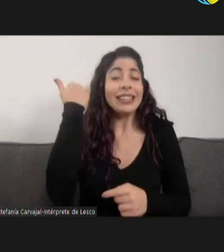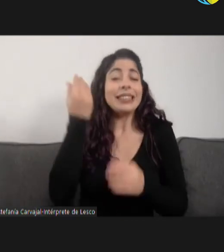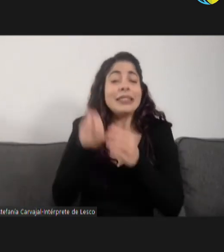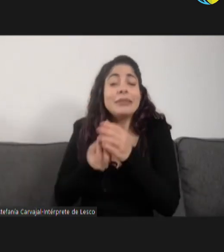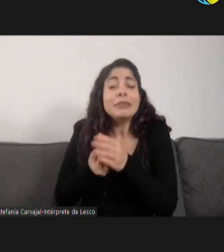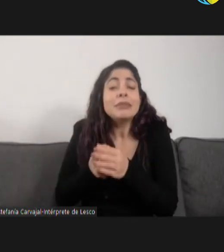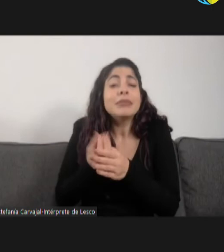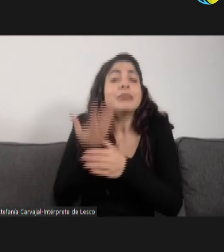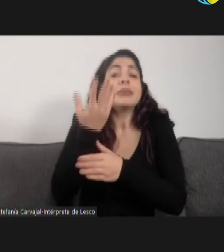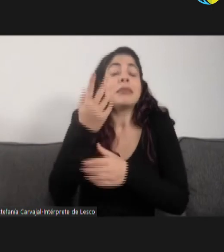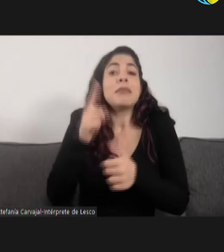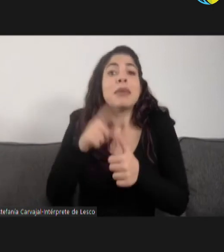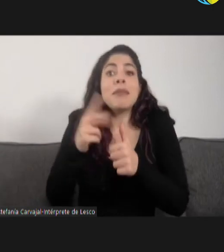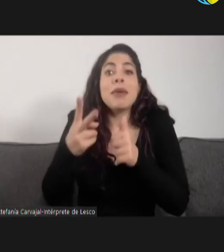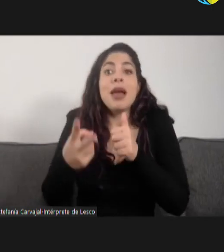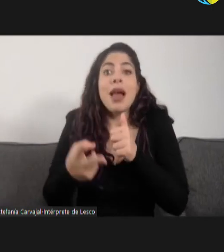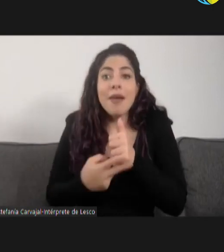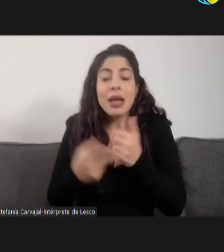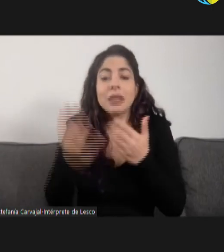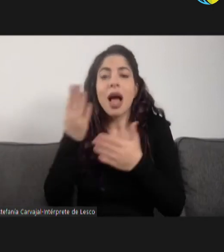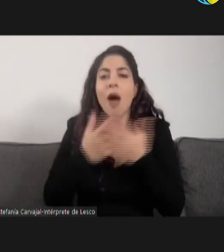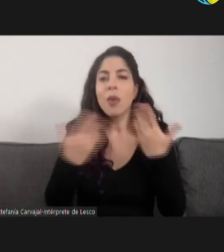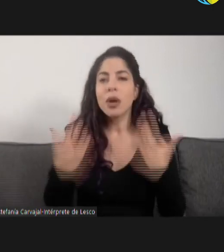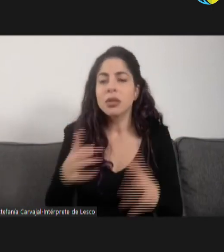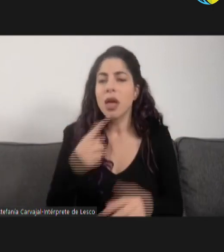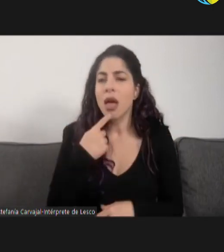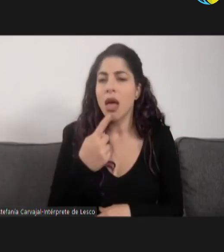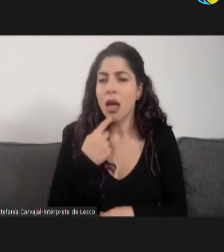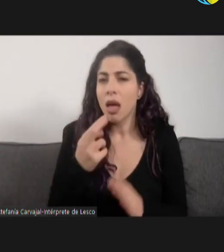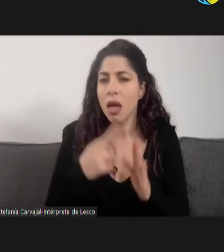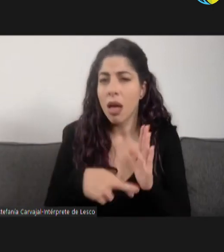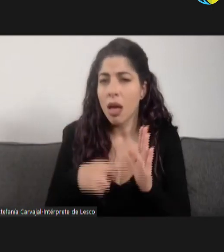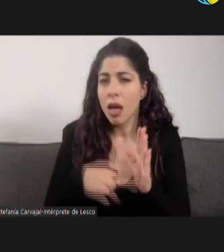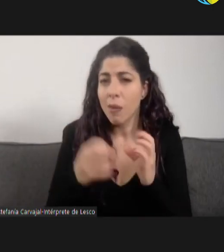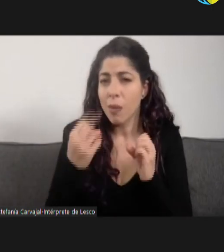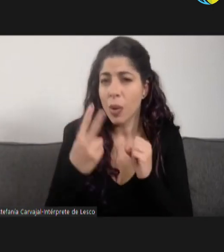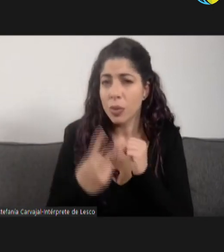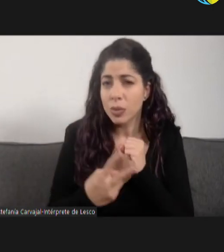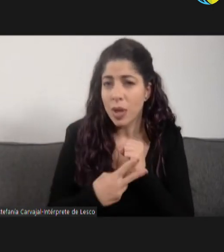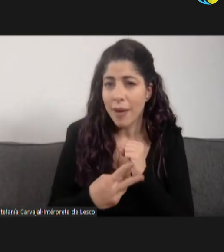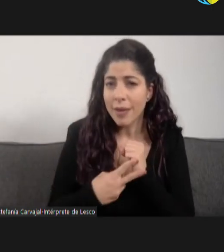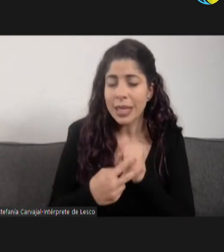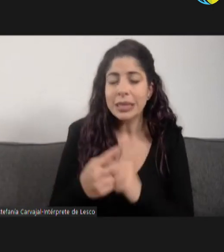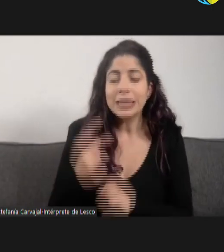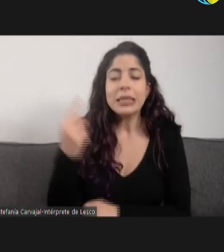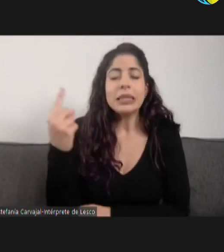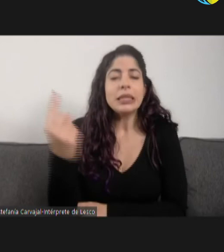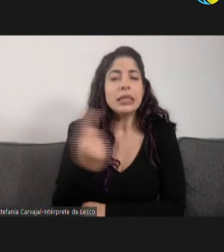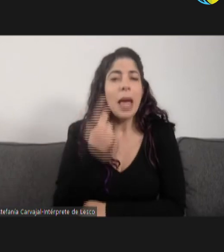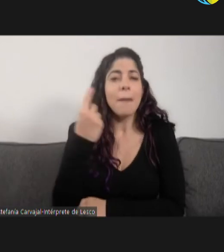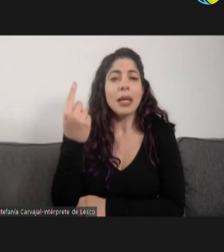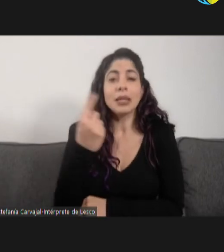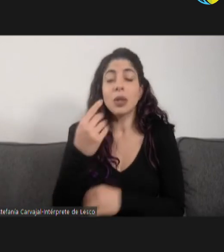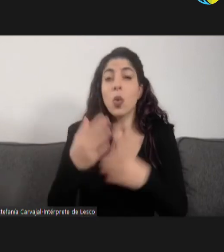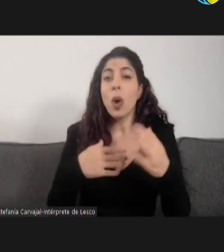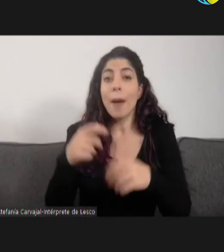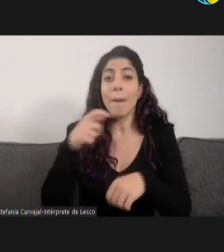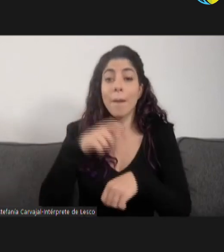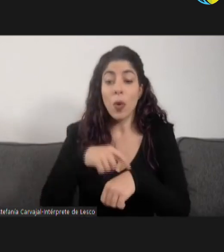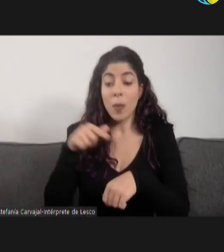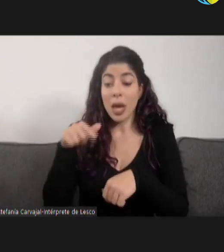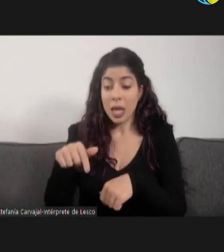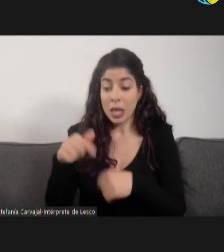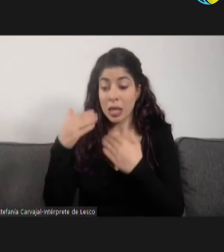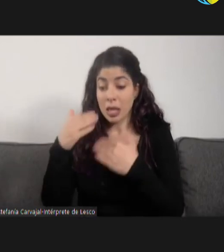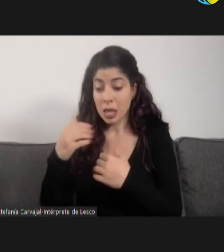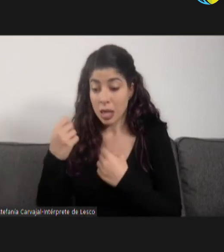y lamentablemente, a pesar de que lo hemos repetido muchísimas veces en muchos foros, siempre en todo momento ha contemplado la excepción de